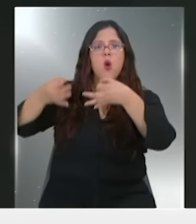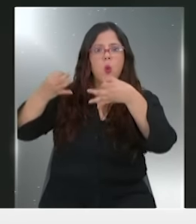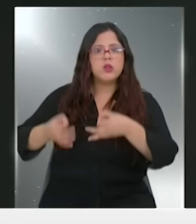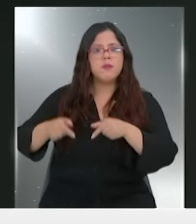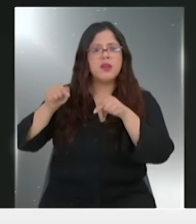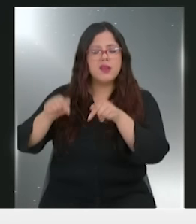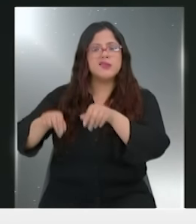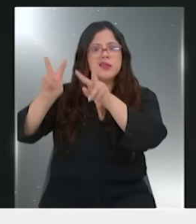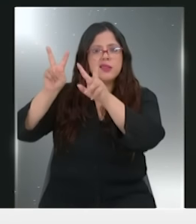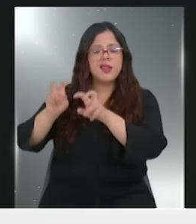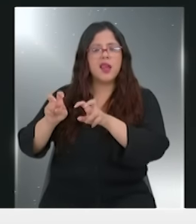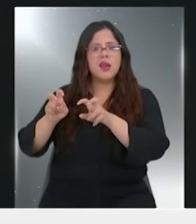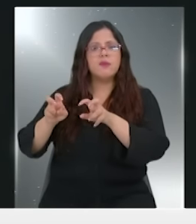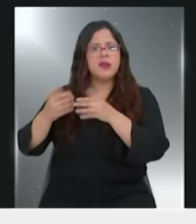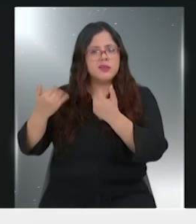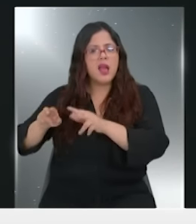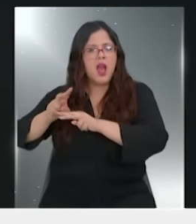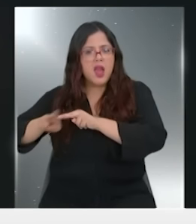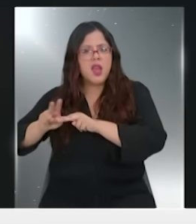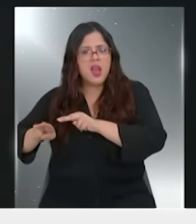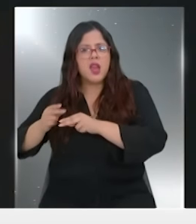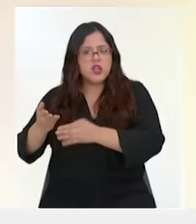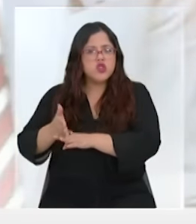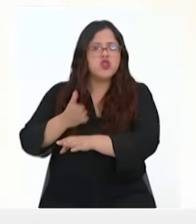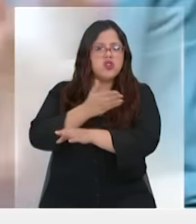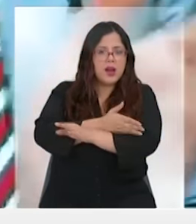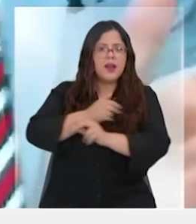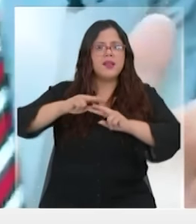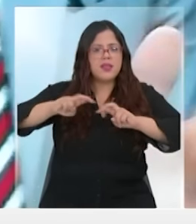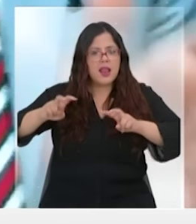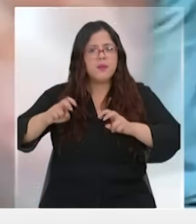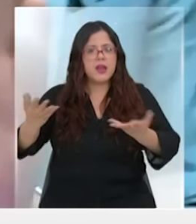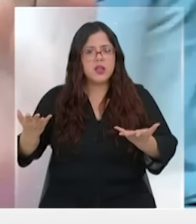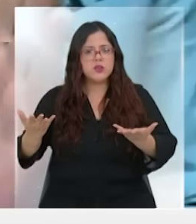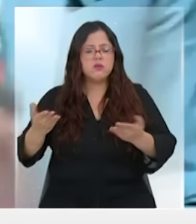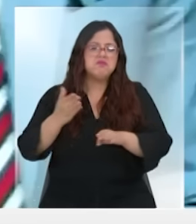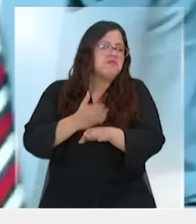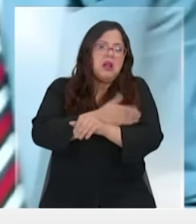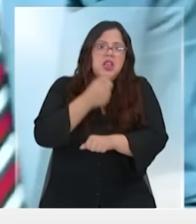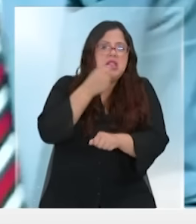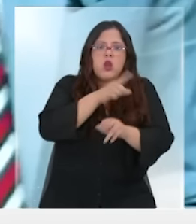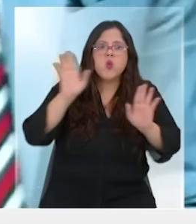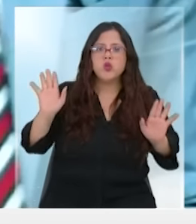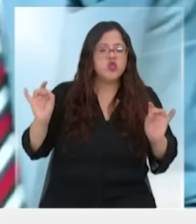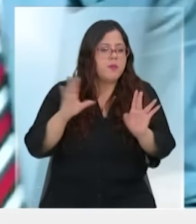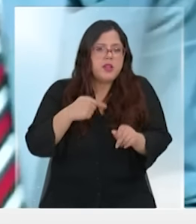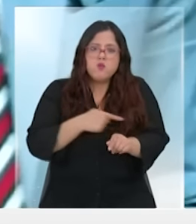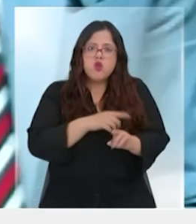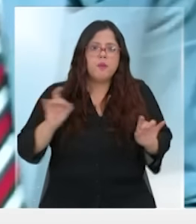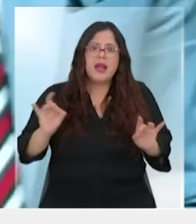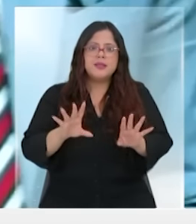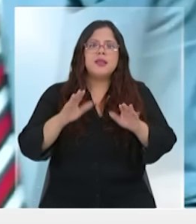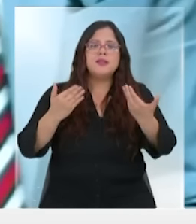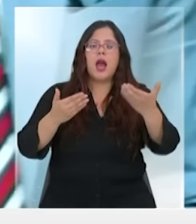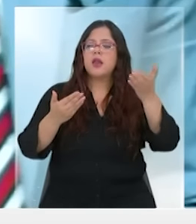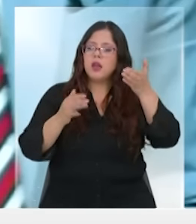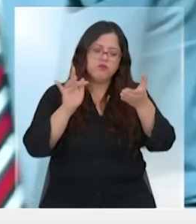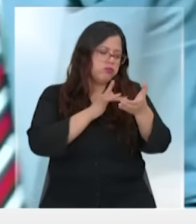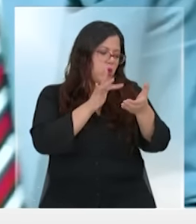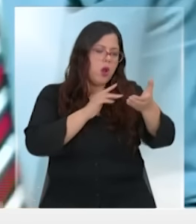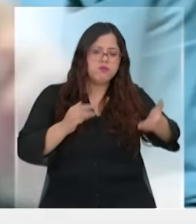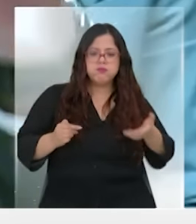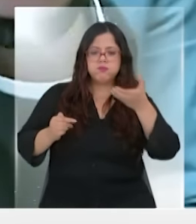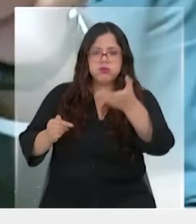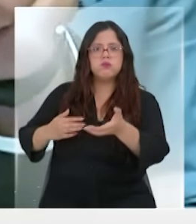aquellas actuaciones que realizó preinvestigativas, predenuncia, le voy a dar ese nombre por darle alguno, y se lo entregó a la Policía de